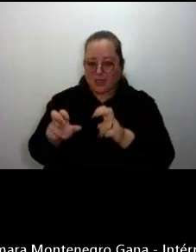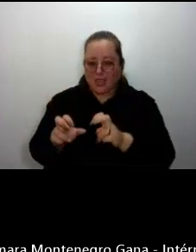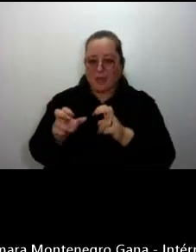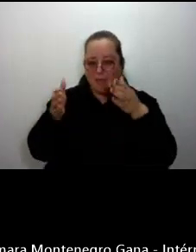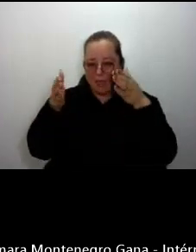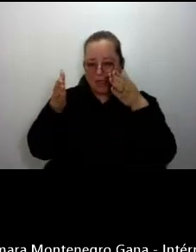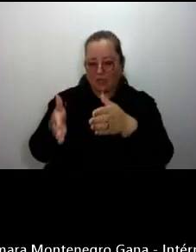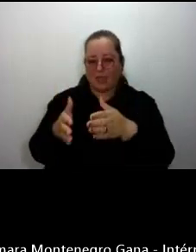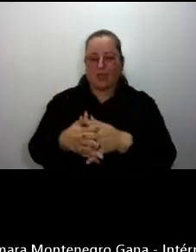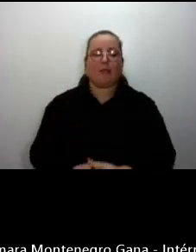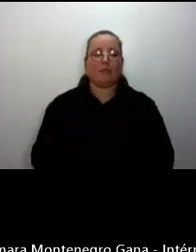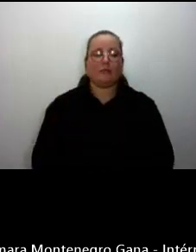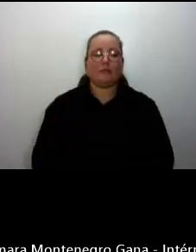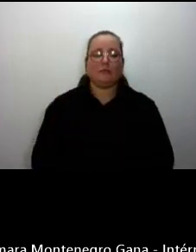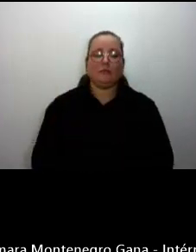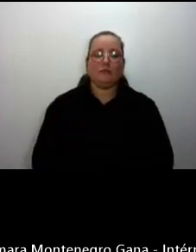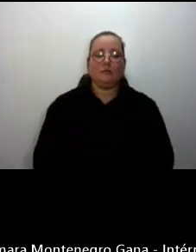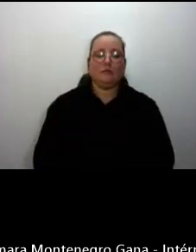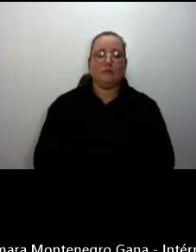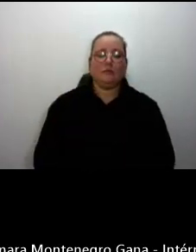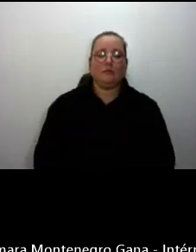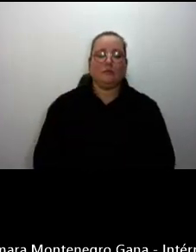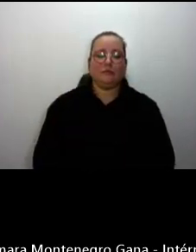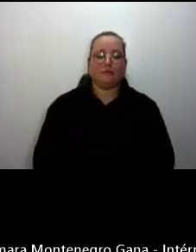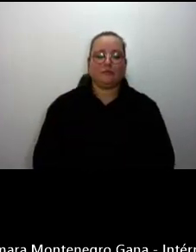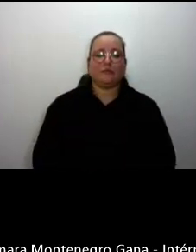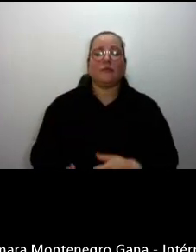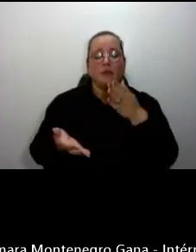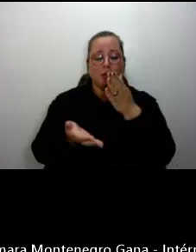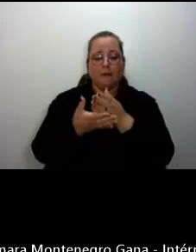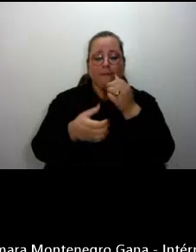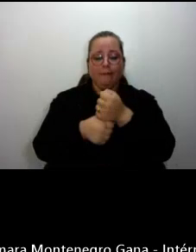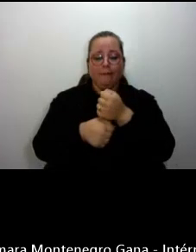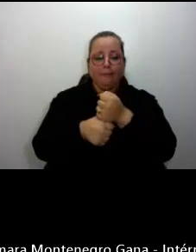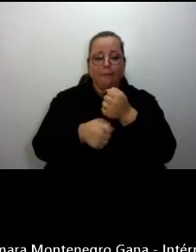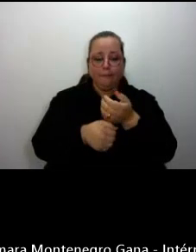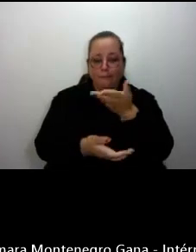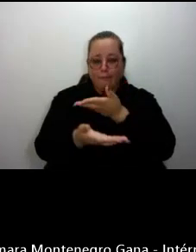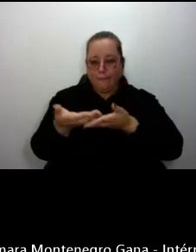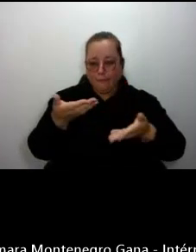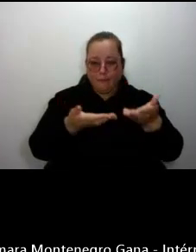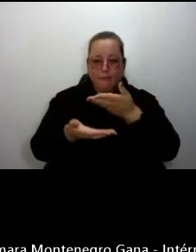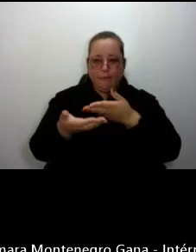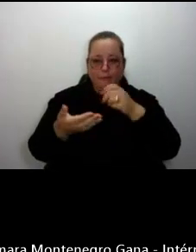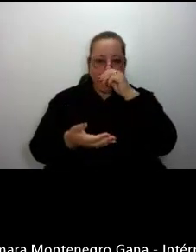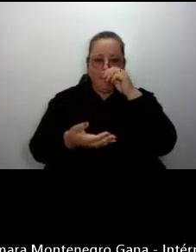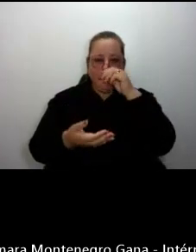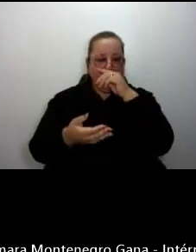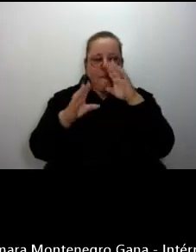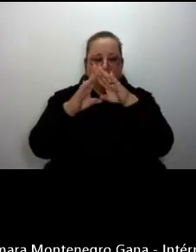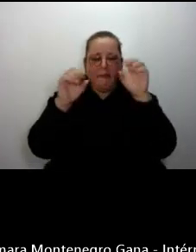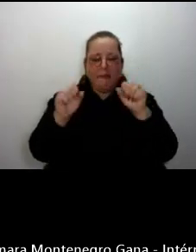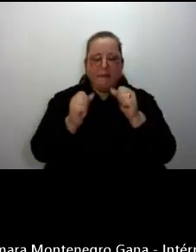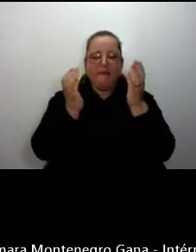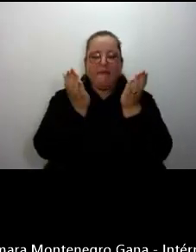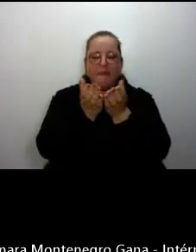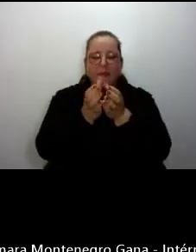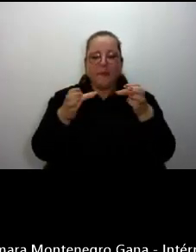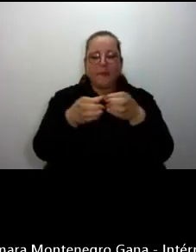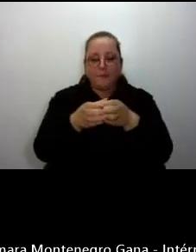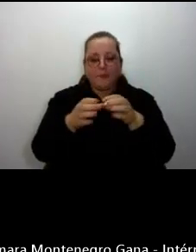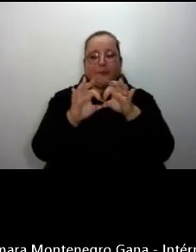más reactivo. Eh, Se debe trabajar, ¿verdad?, colaborativo y sistemático tanto entre el equipo educativo como con